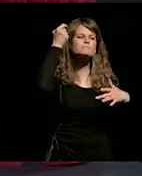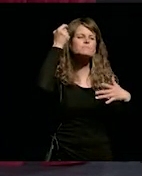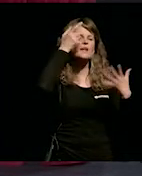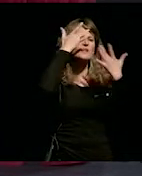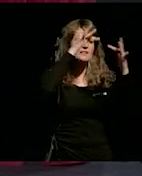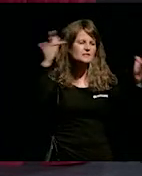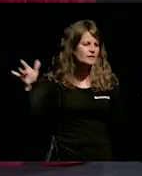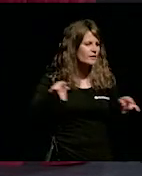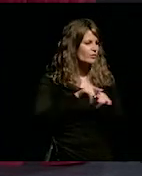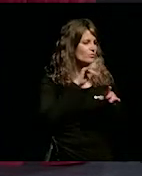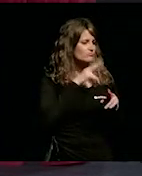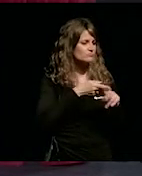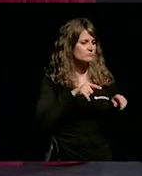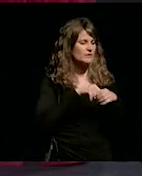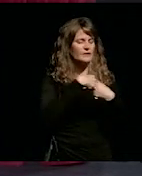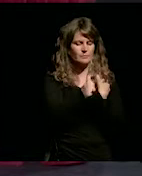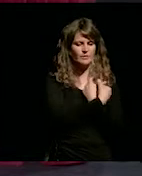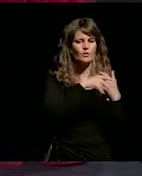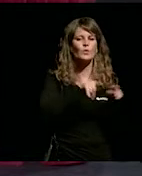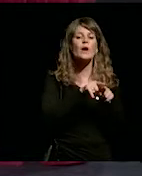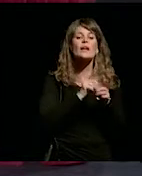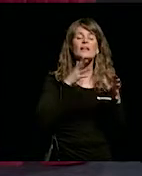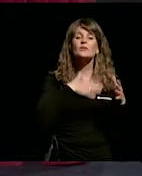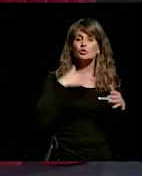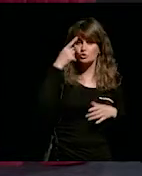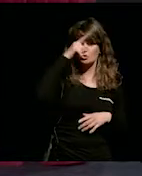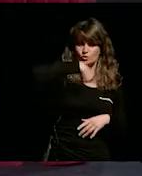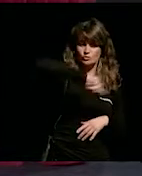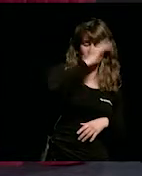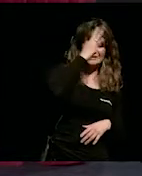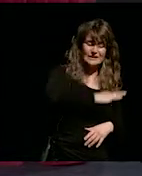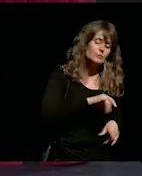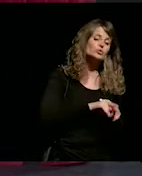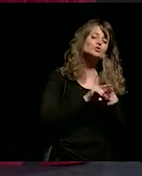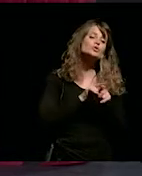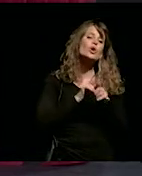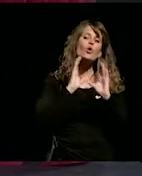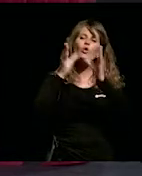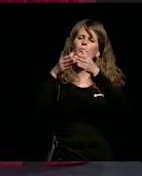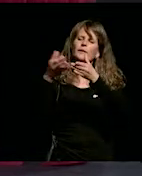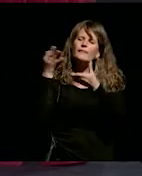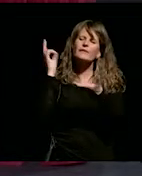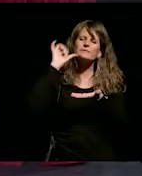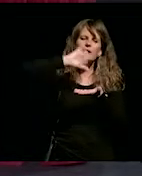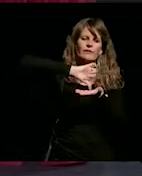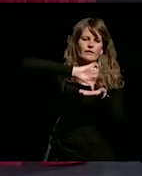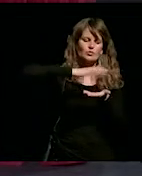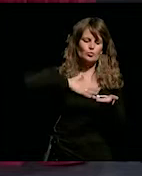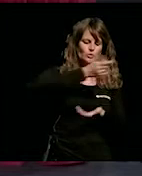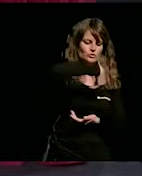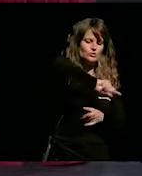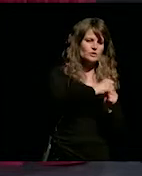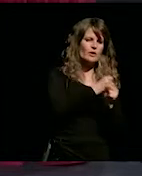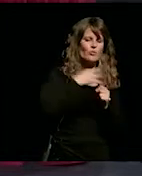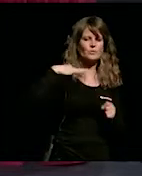Nosotros creemos que la implicación con la comunidad debe estar siempre en el centro de nuestro trabajo